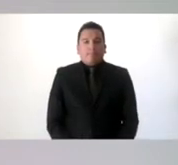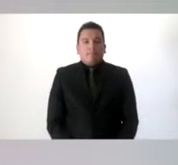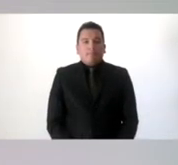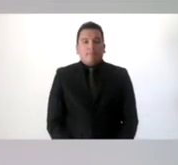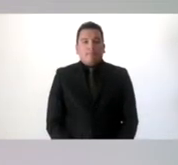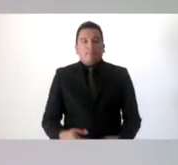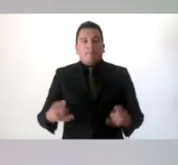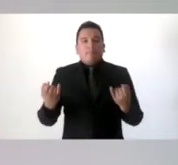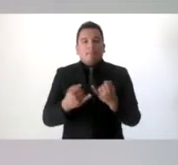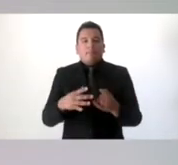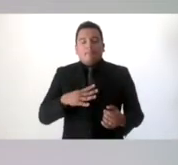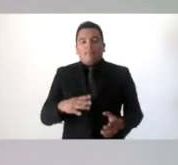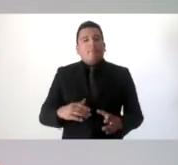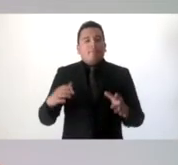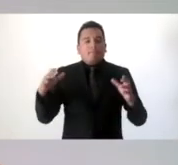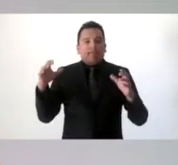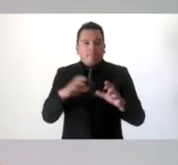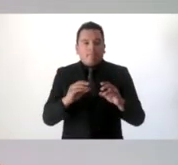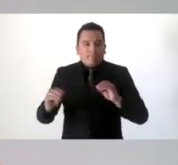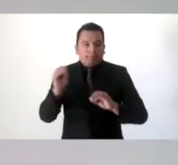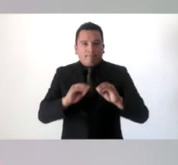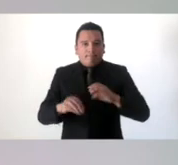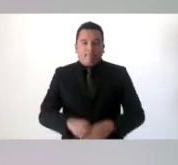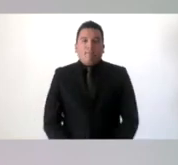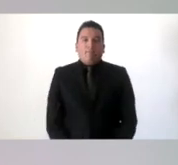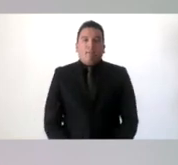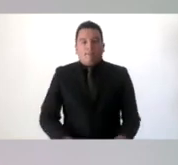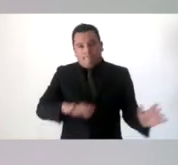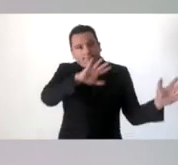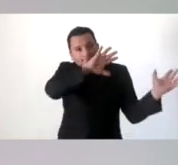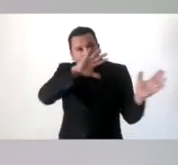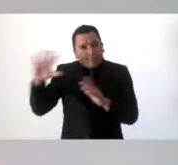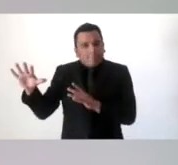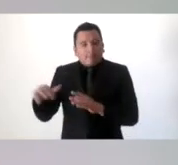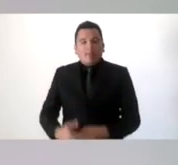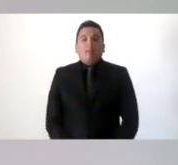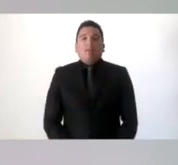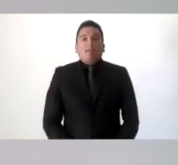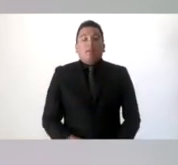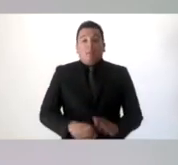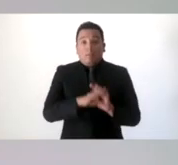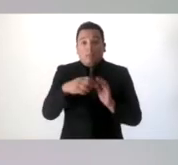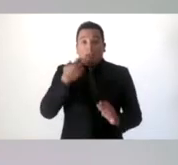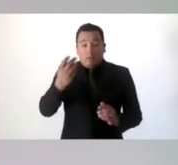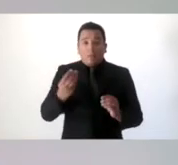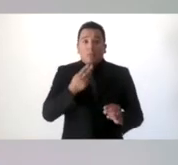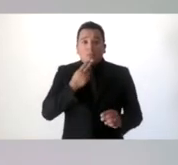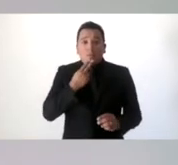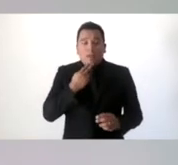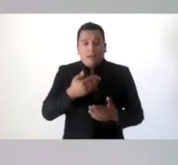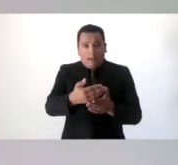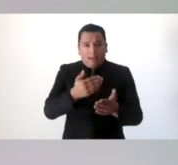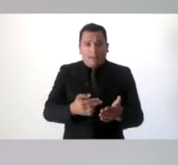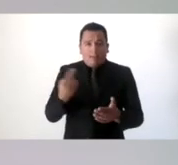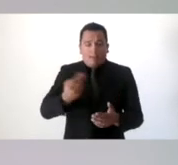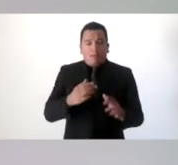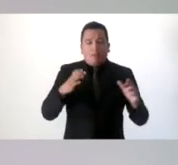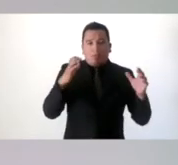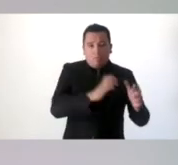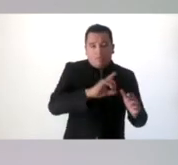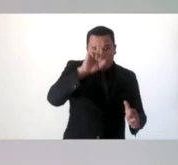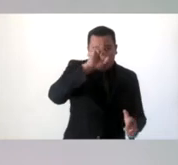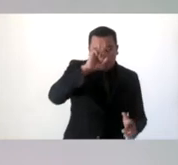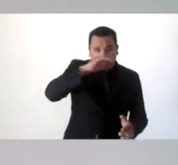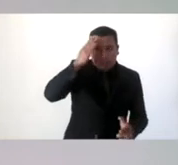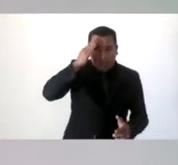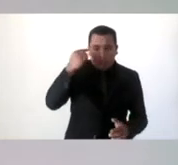la operación del sistema. Una segunda parte antes de la utilización del sistema va a ser que el Consejo General emita otros